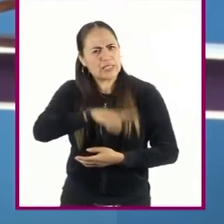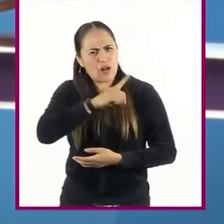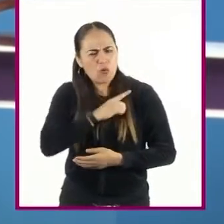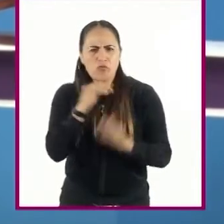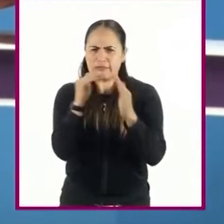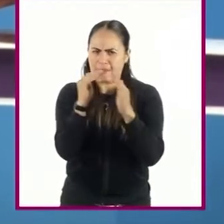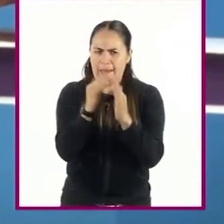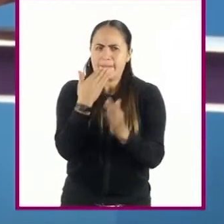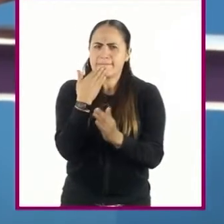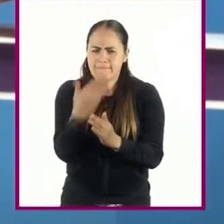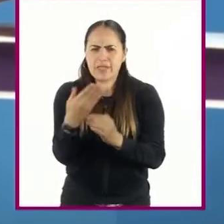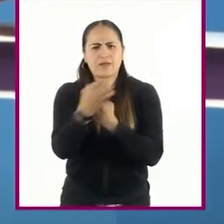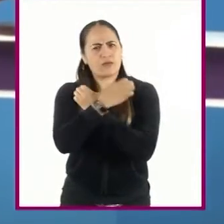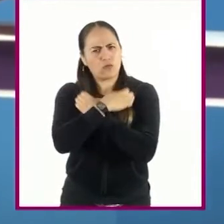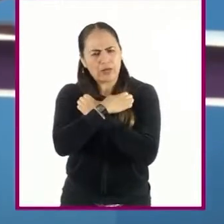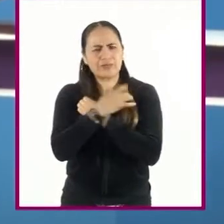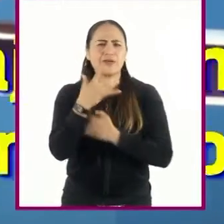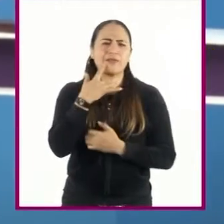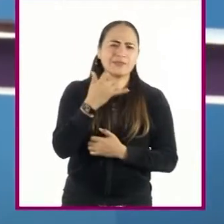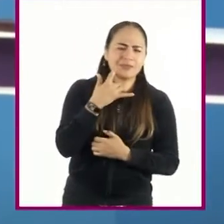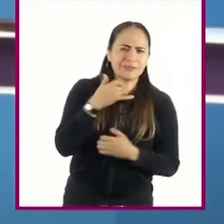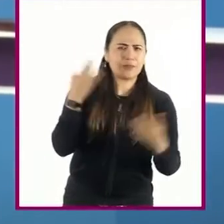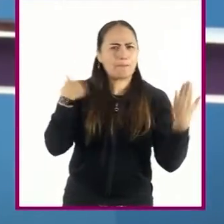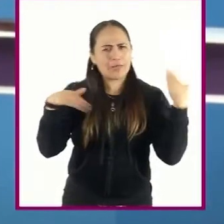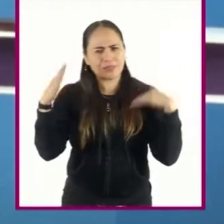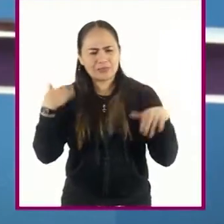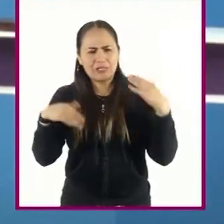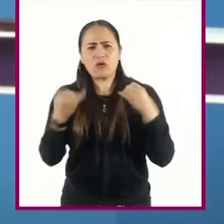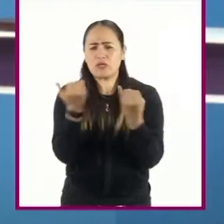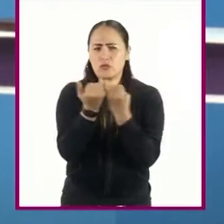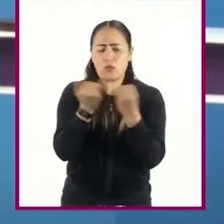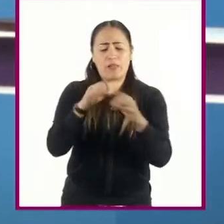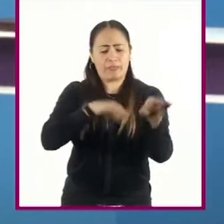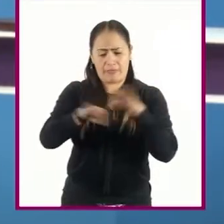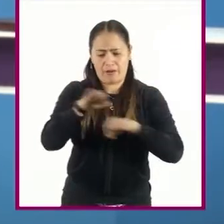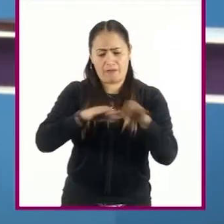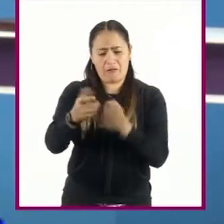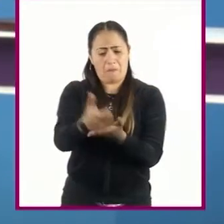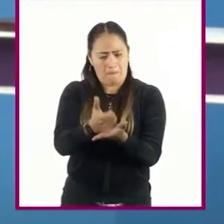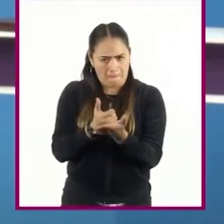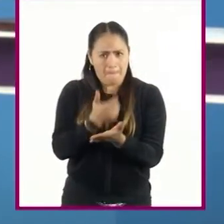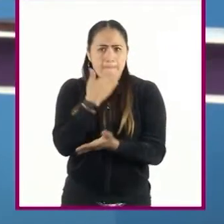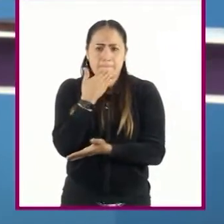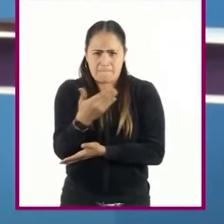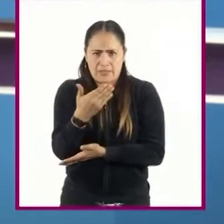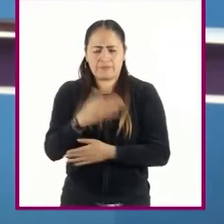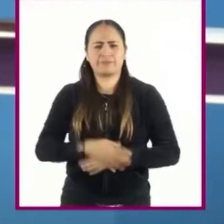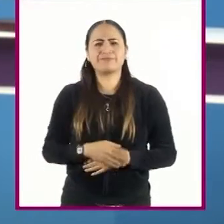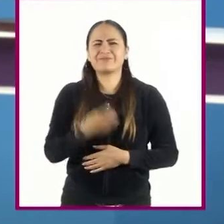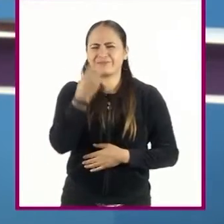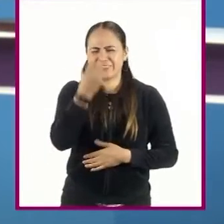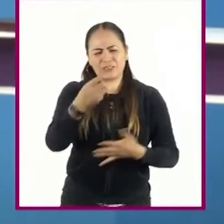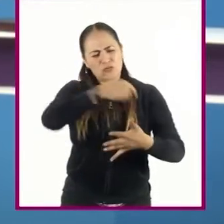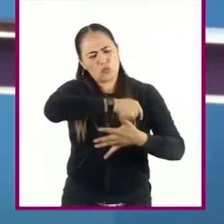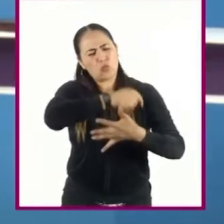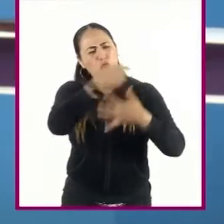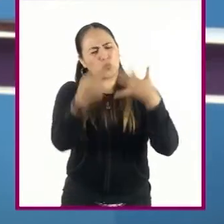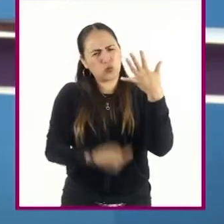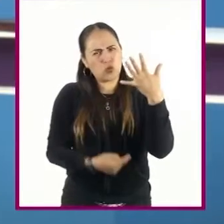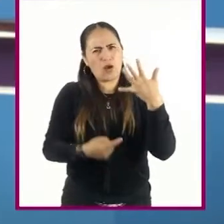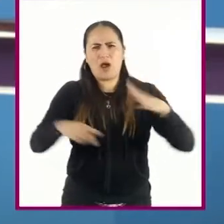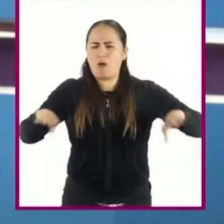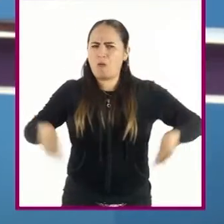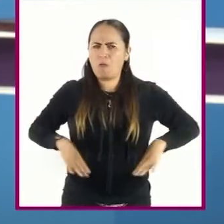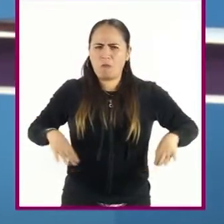digna, educación, diversión y un trabajo bien remunerado. En fin, a desarrollar todo su potencial y